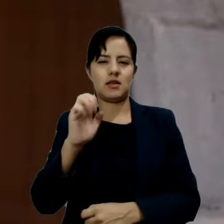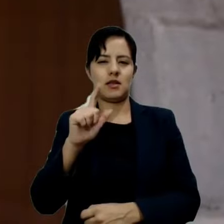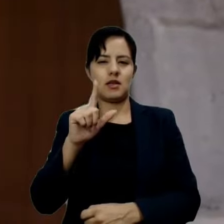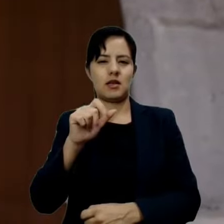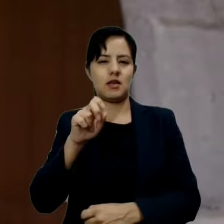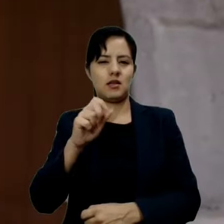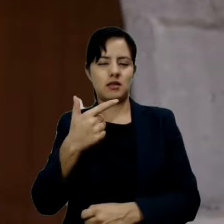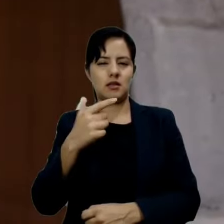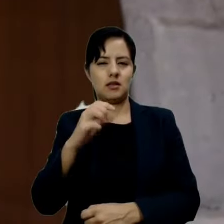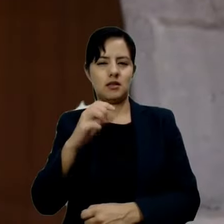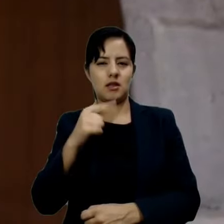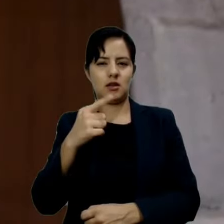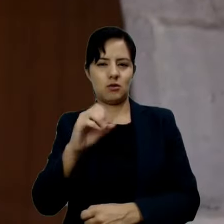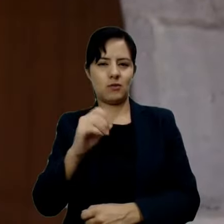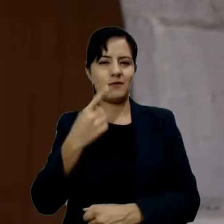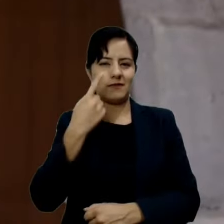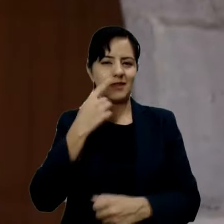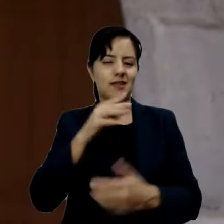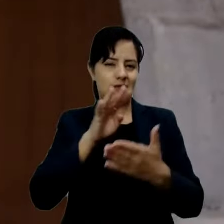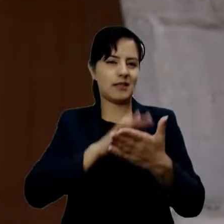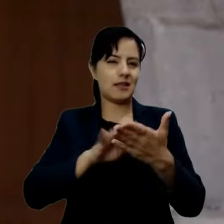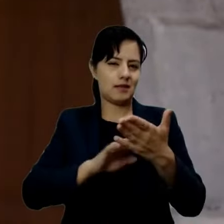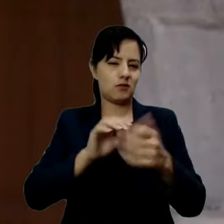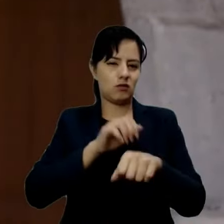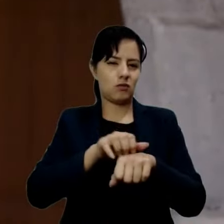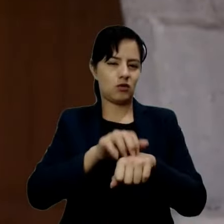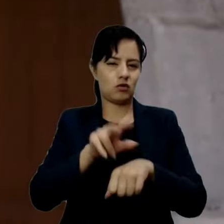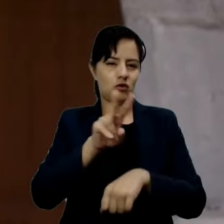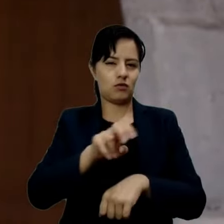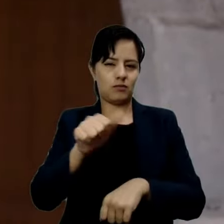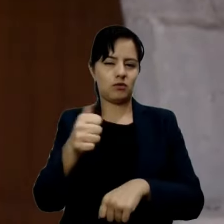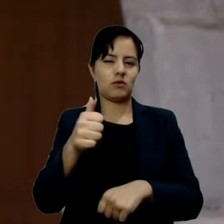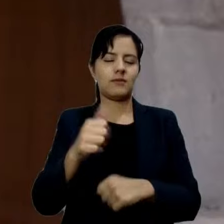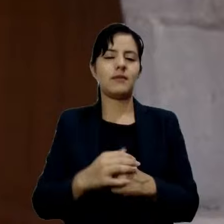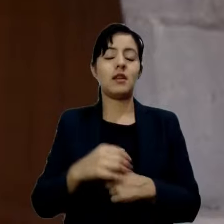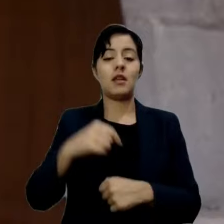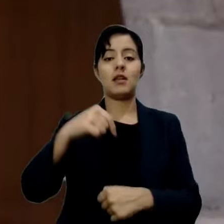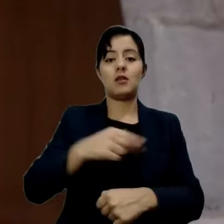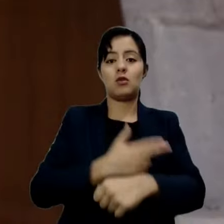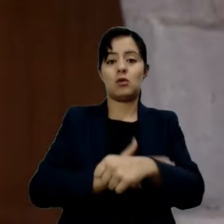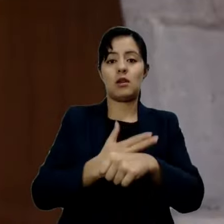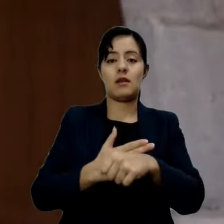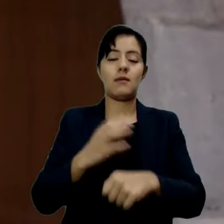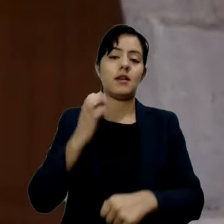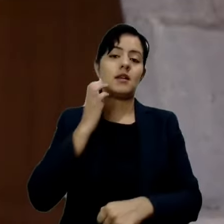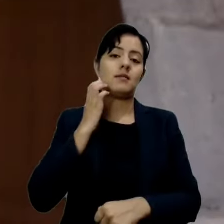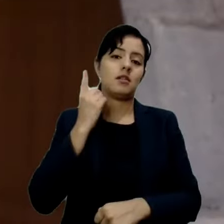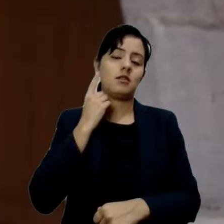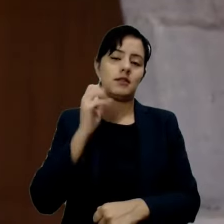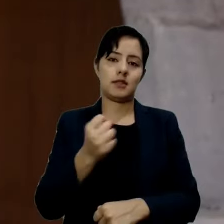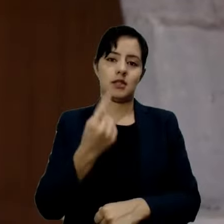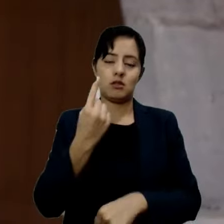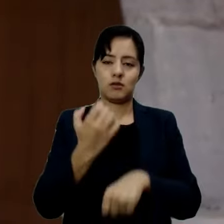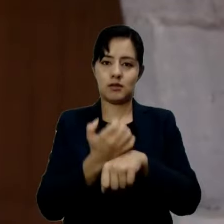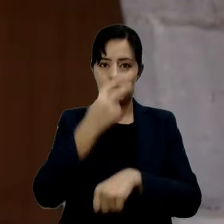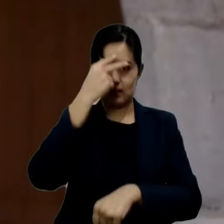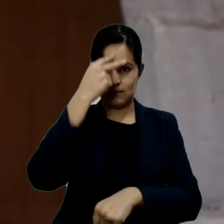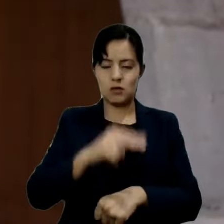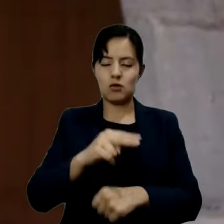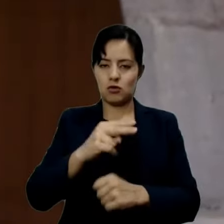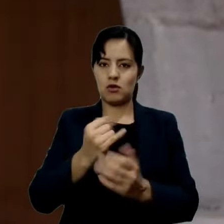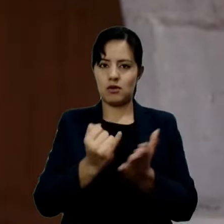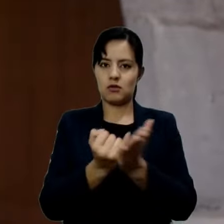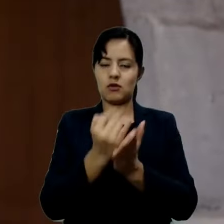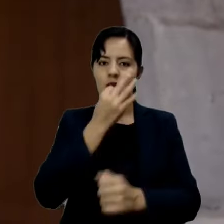decreto número 211 la honorable seera legislatura del Estado de México decreta